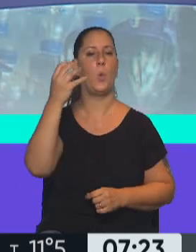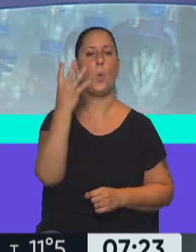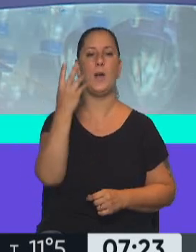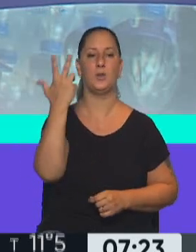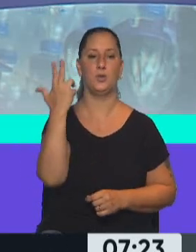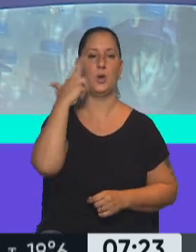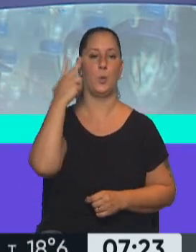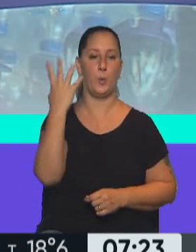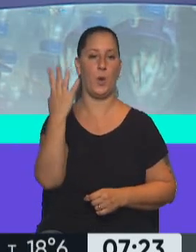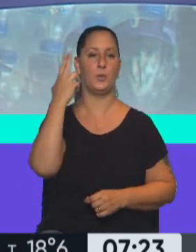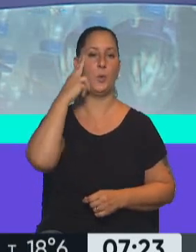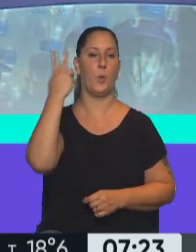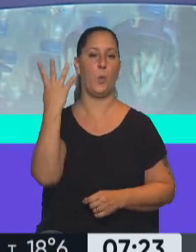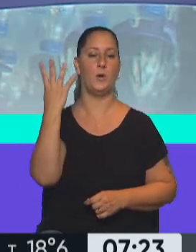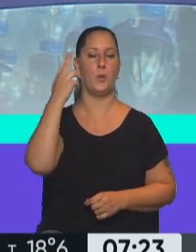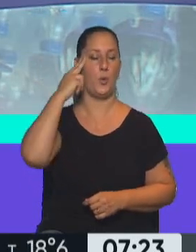las líneas